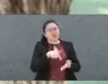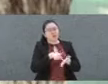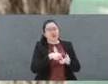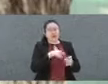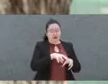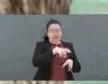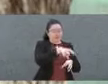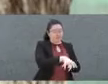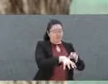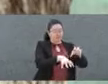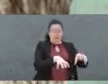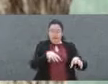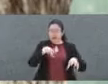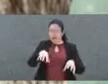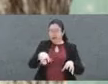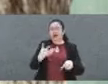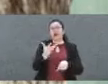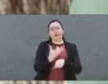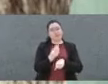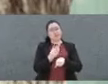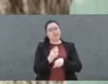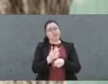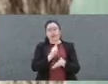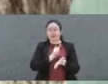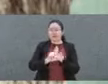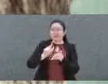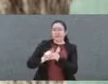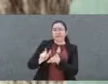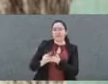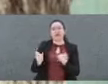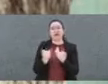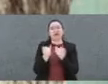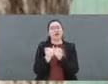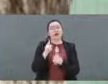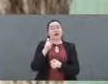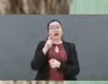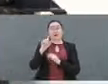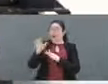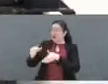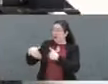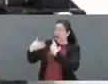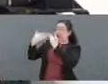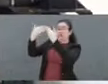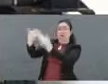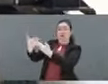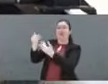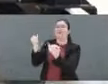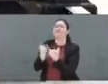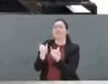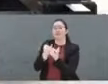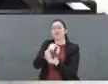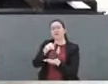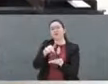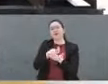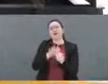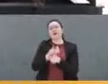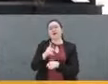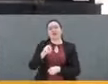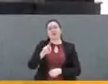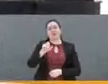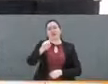para disminuir fugas y también queremos traer más agua de fuentes externas. Una de ellas es la presa Madín, que ya se